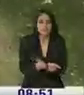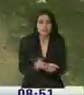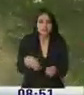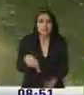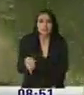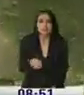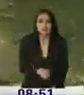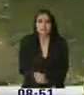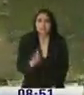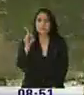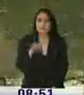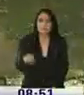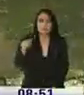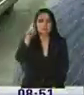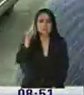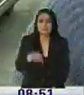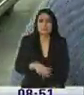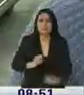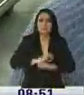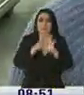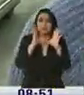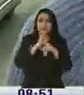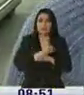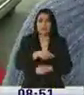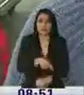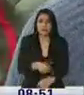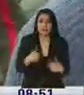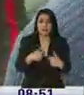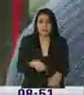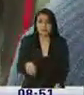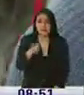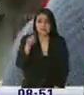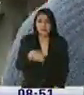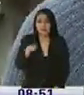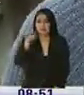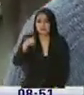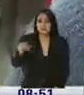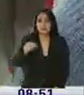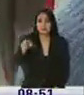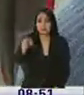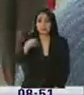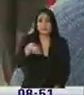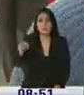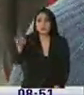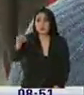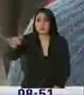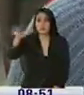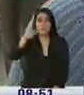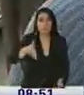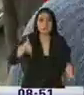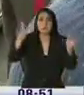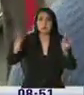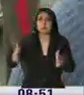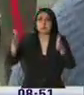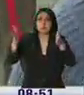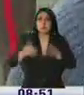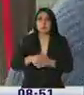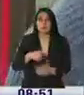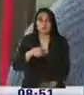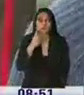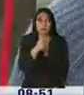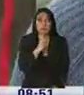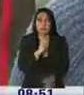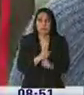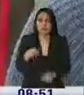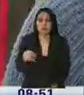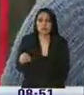salen de día y de noche y ahí está teniendo los animales están subiendo más a los condominios creo yo porque yo una vez lo vi price